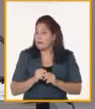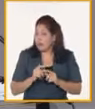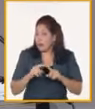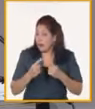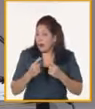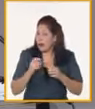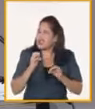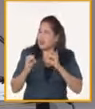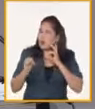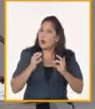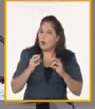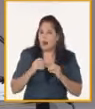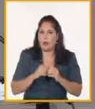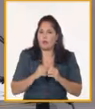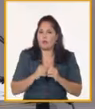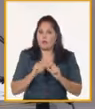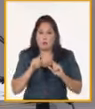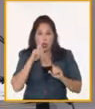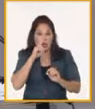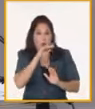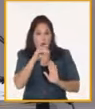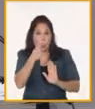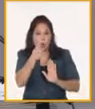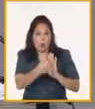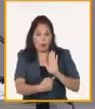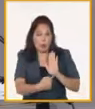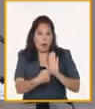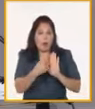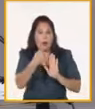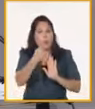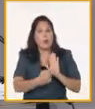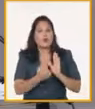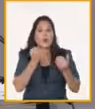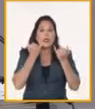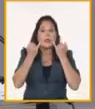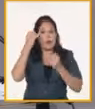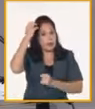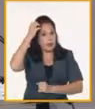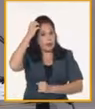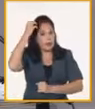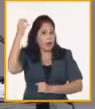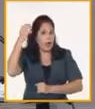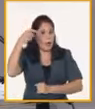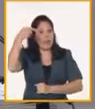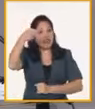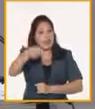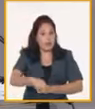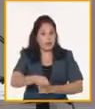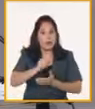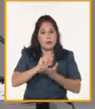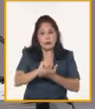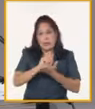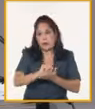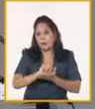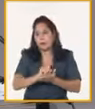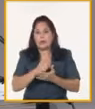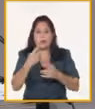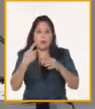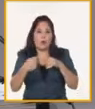está recogido en estas normativas que cuando existe un interés Estatal para determinados servicios para determinadas